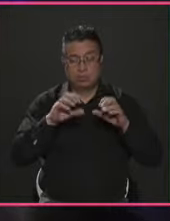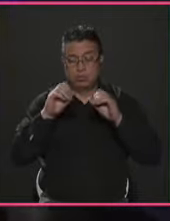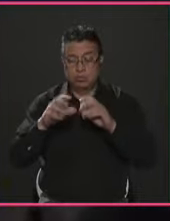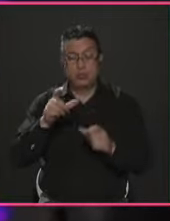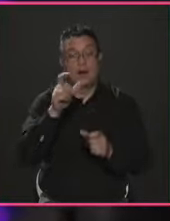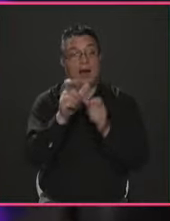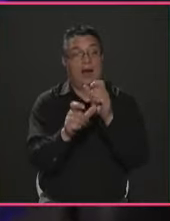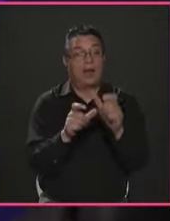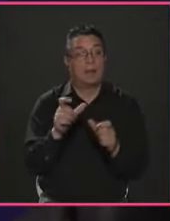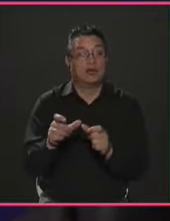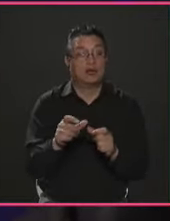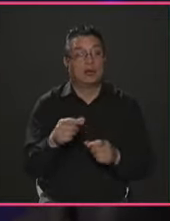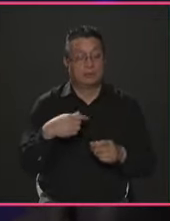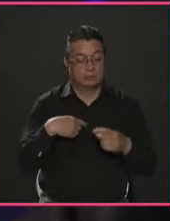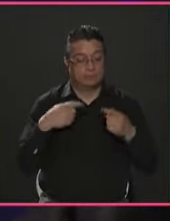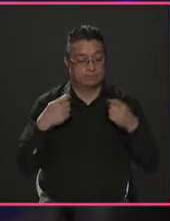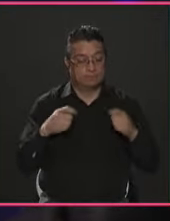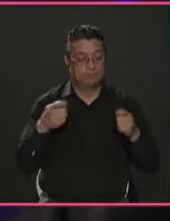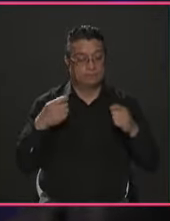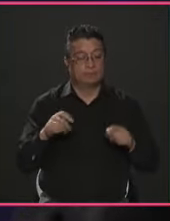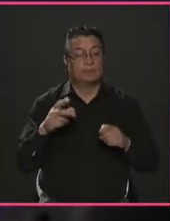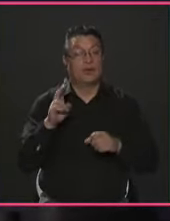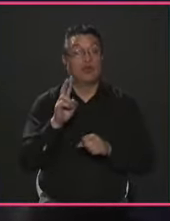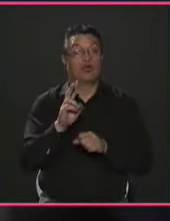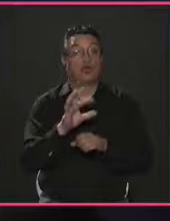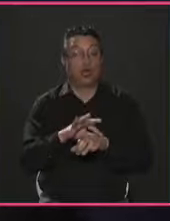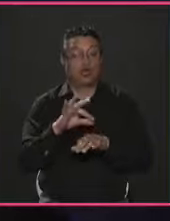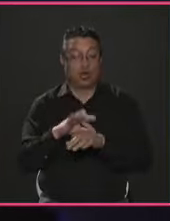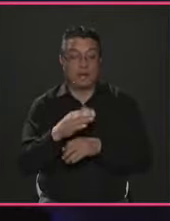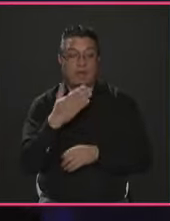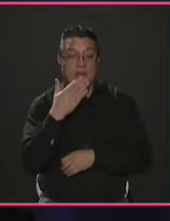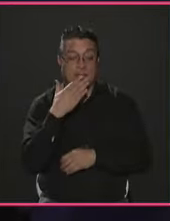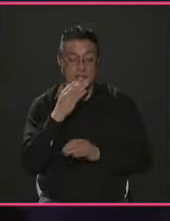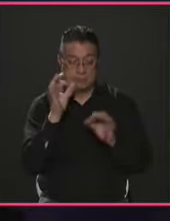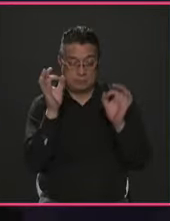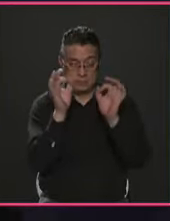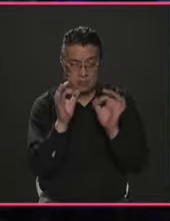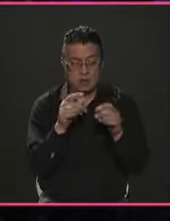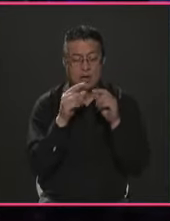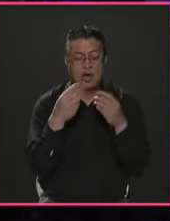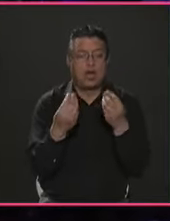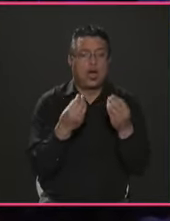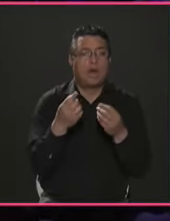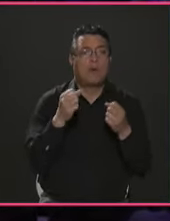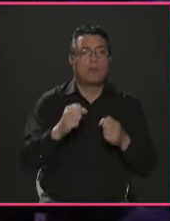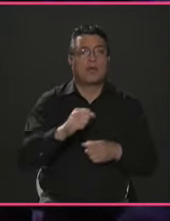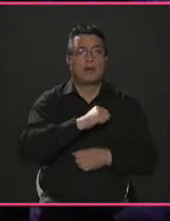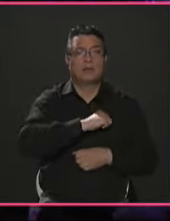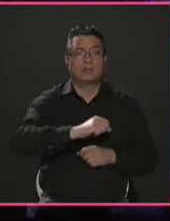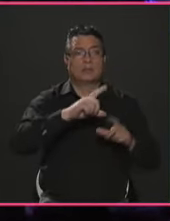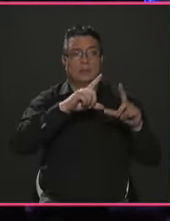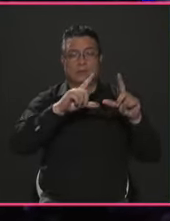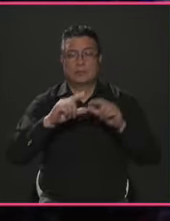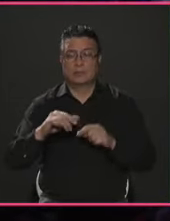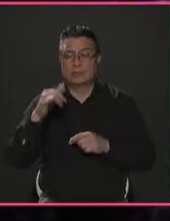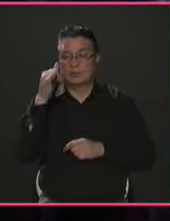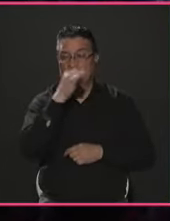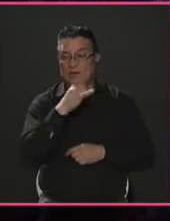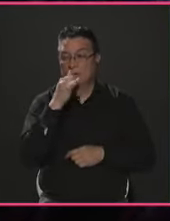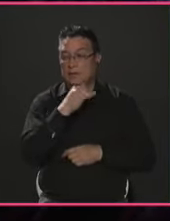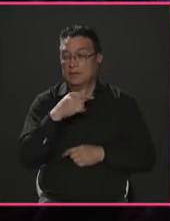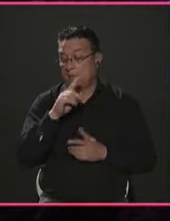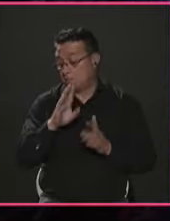público hemos preparado doctores también y para poder prevenir todo esto Qué podemos hacer para reducir el riesgo de infección